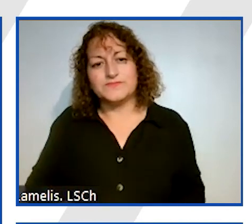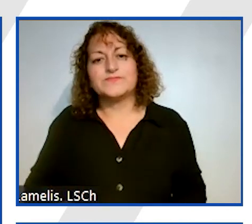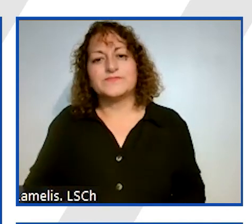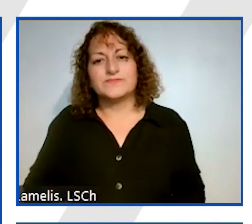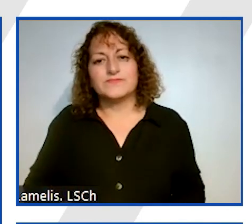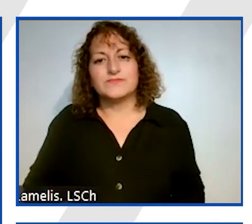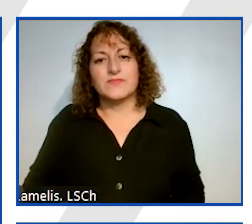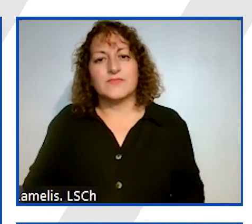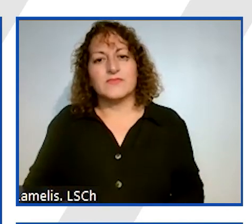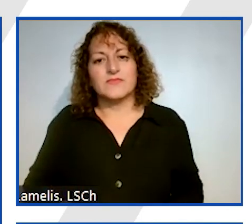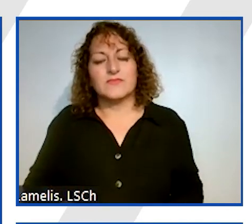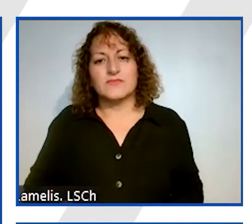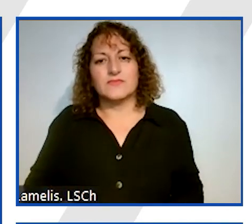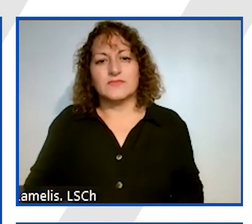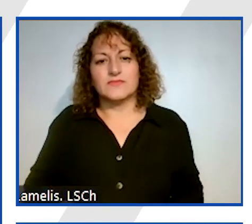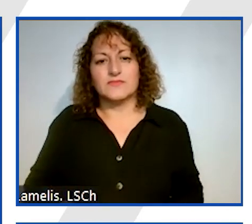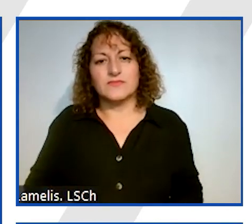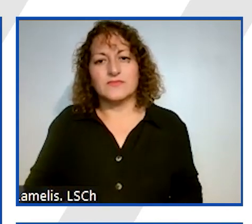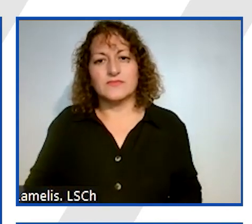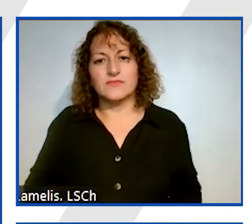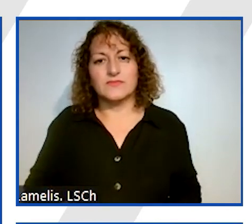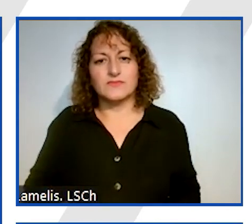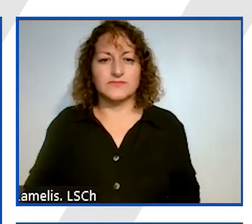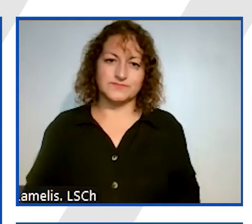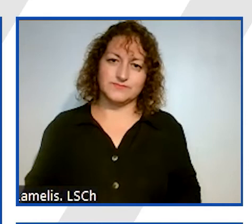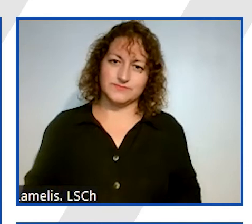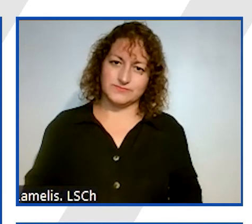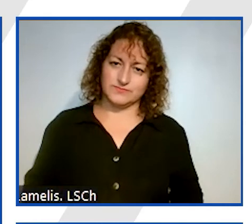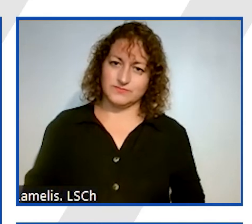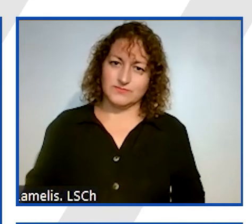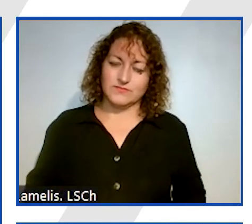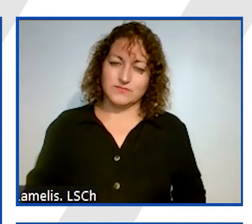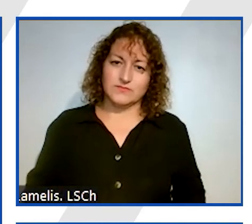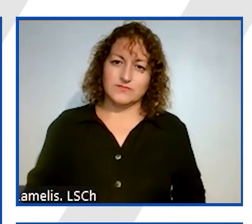precisamente para poder... Oh, se me está yendo acá.